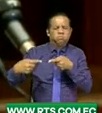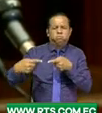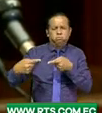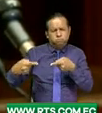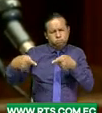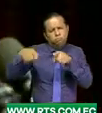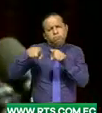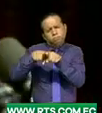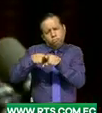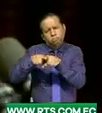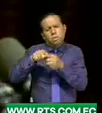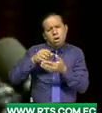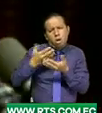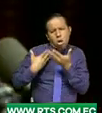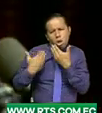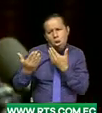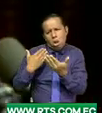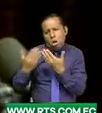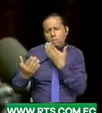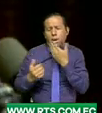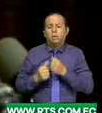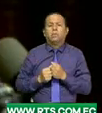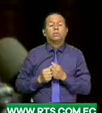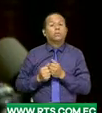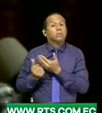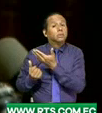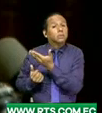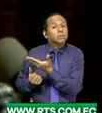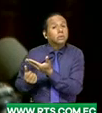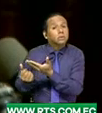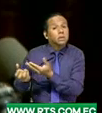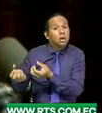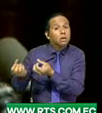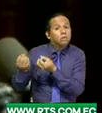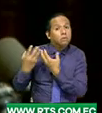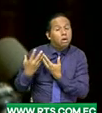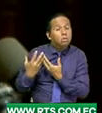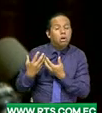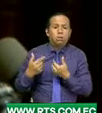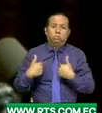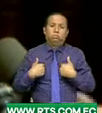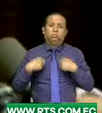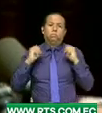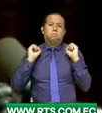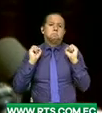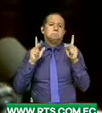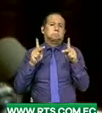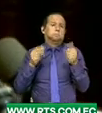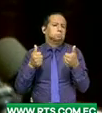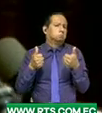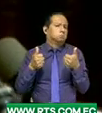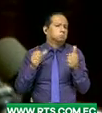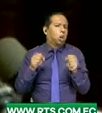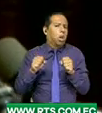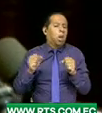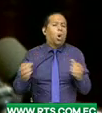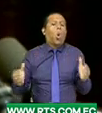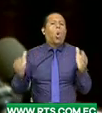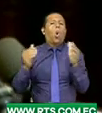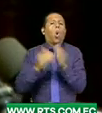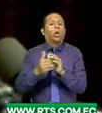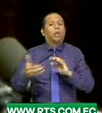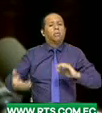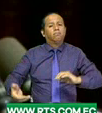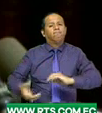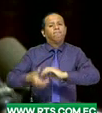diálogo. Quiero que tomen estas palabras como una oportunidad para renovarnos.